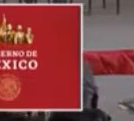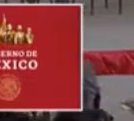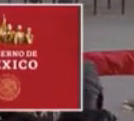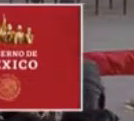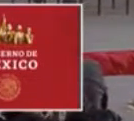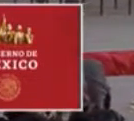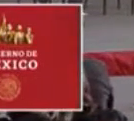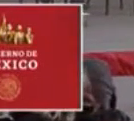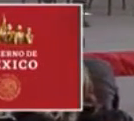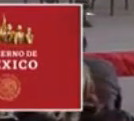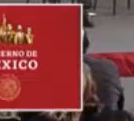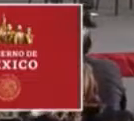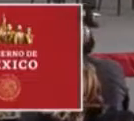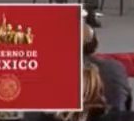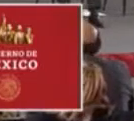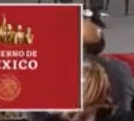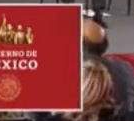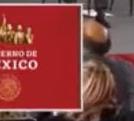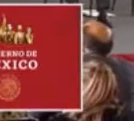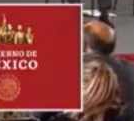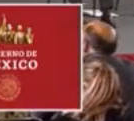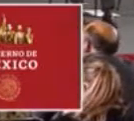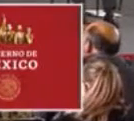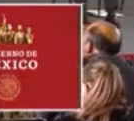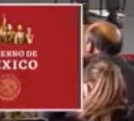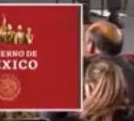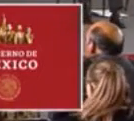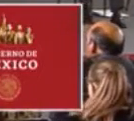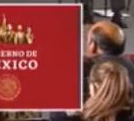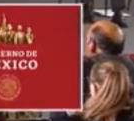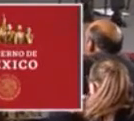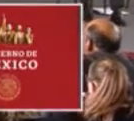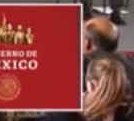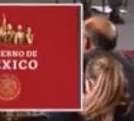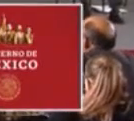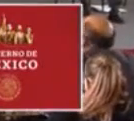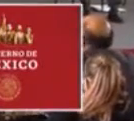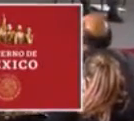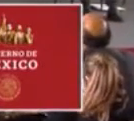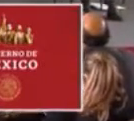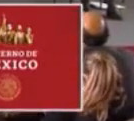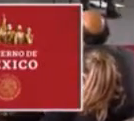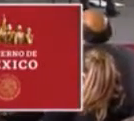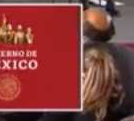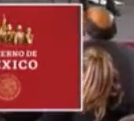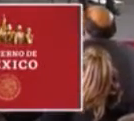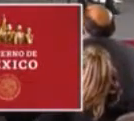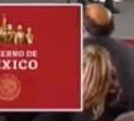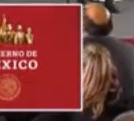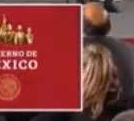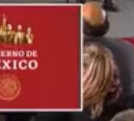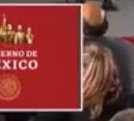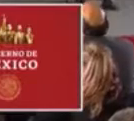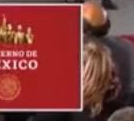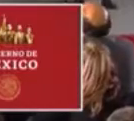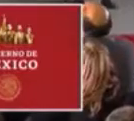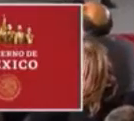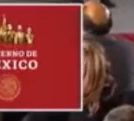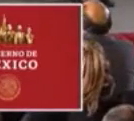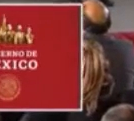los asistentes. Nos han pedido información sobre este